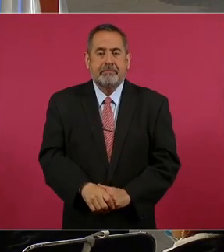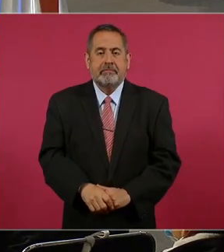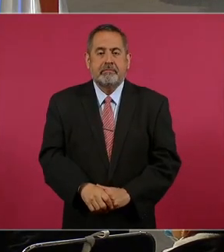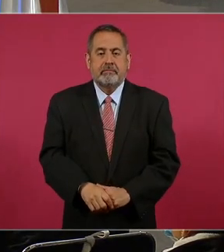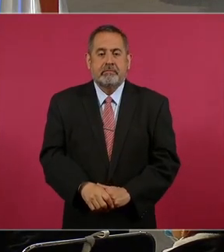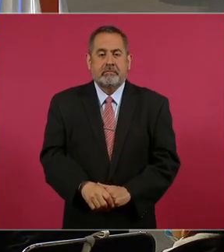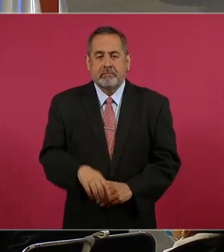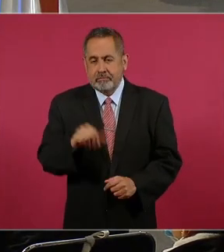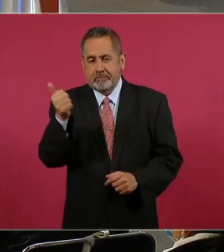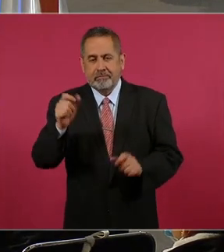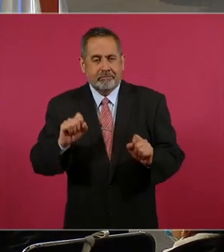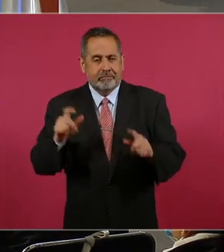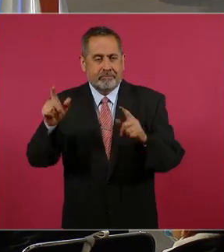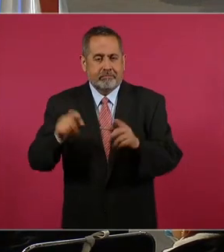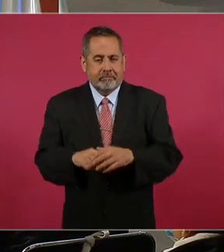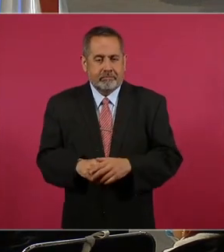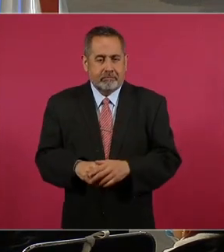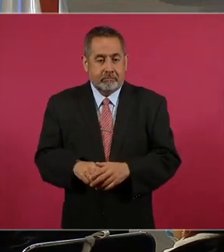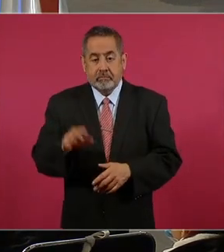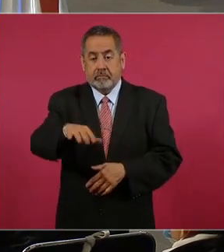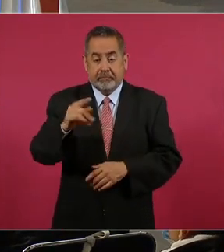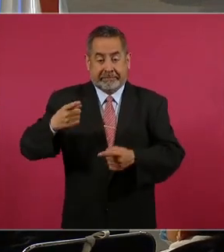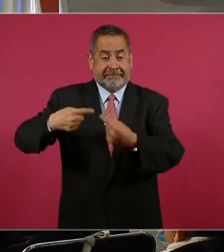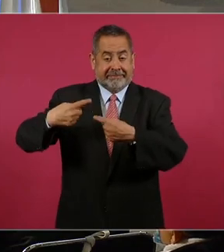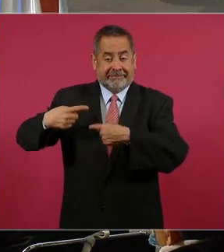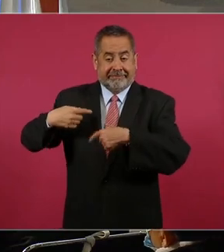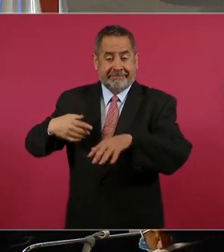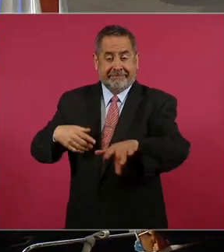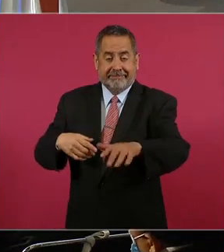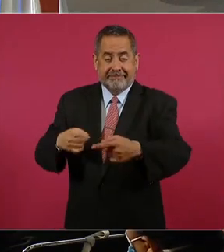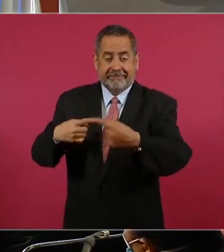¿No hay otro? Ah, no, mira, espera, espera, espera.